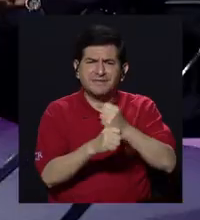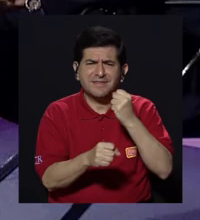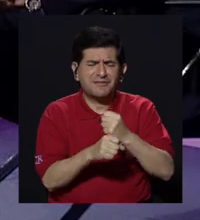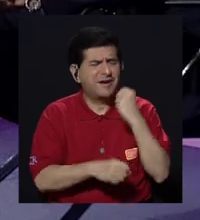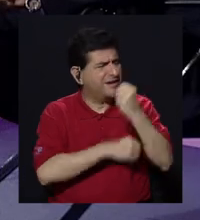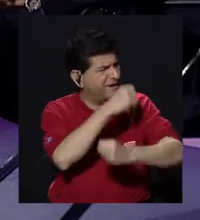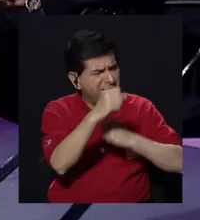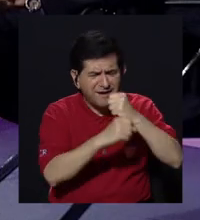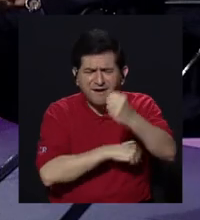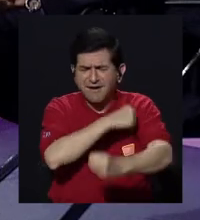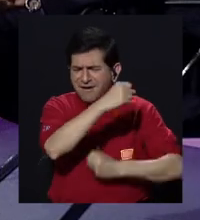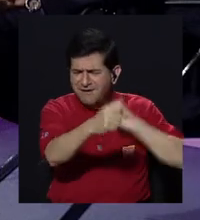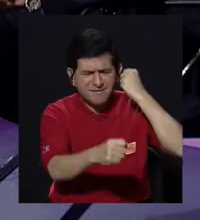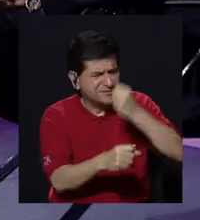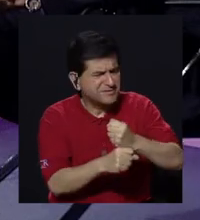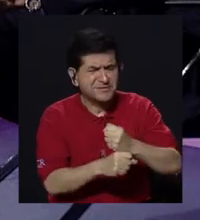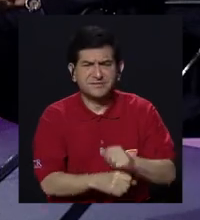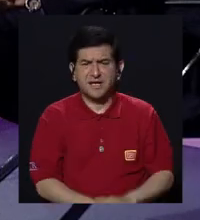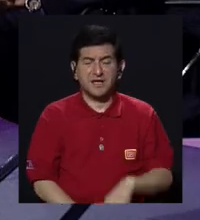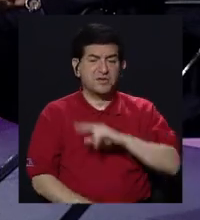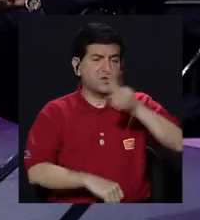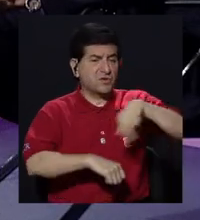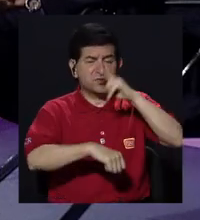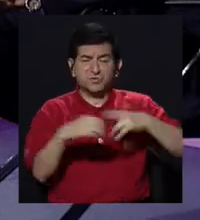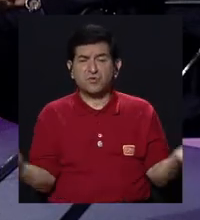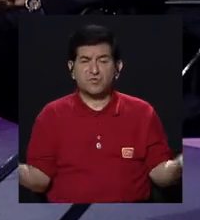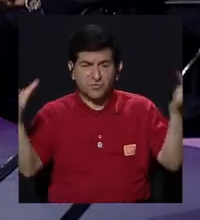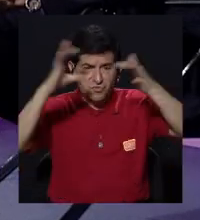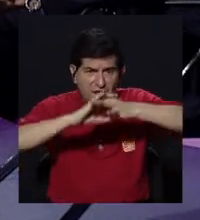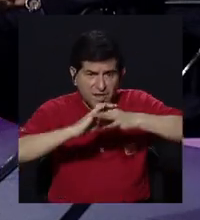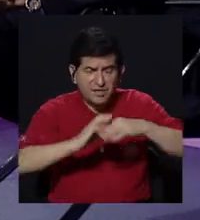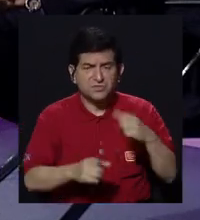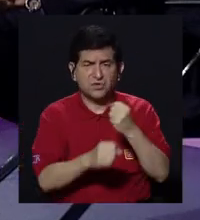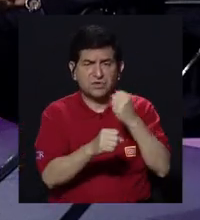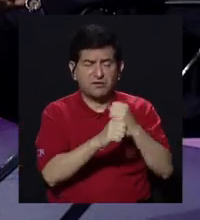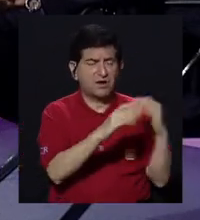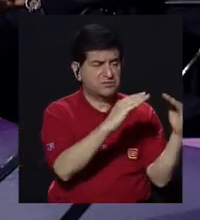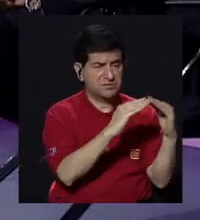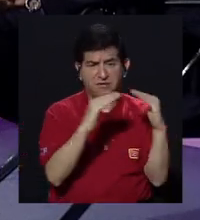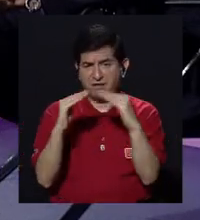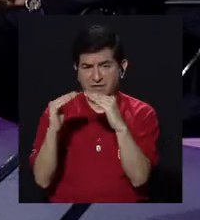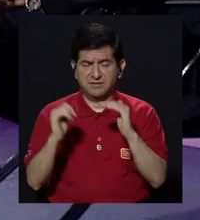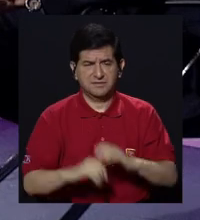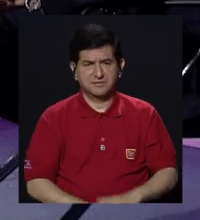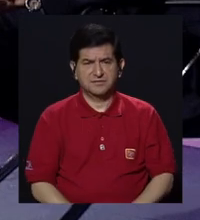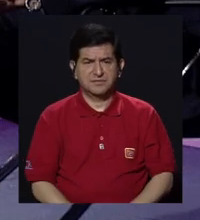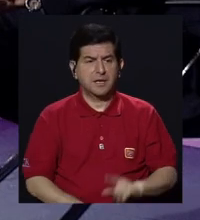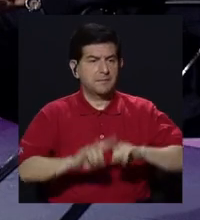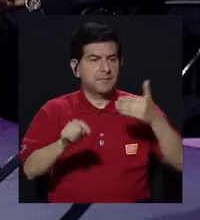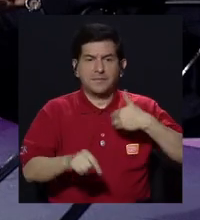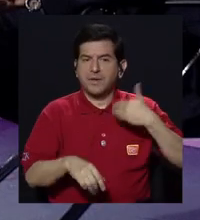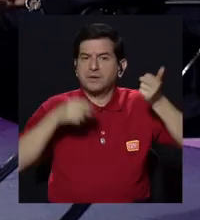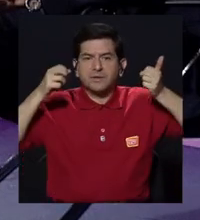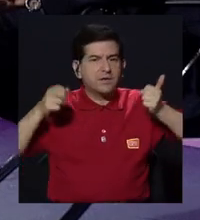Puede trabajar durante muchos años y esto normalmente está relacionado con oficios domésticos. No va a tener la